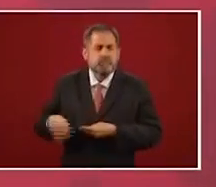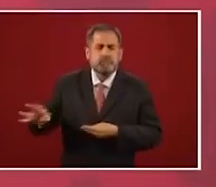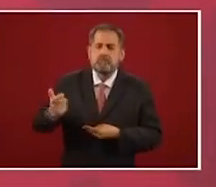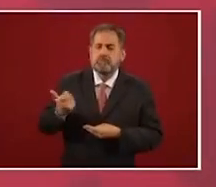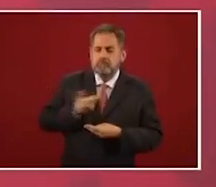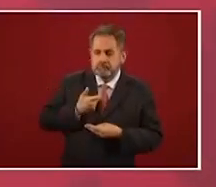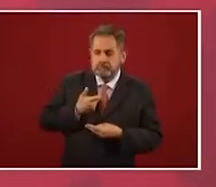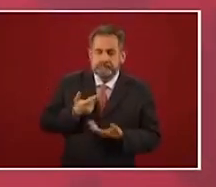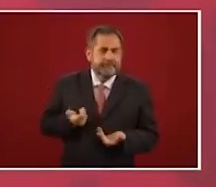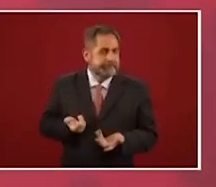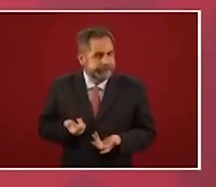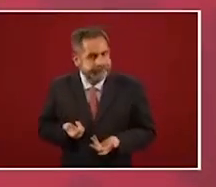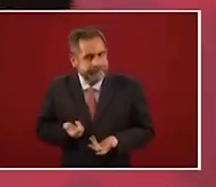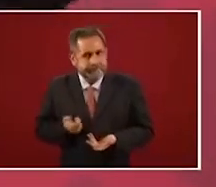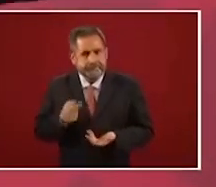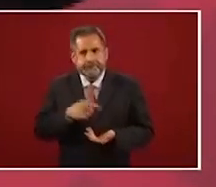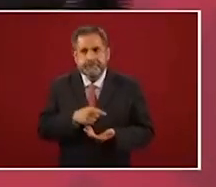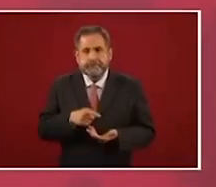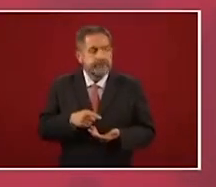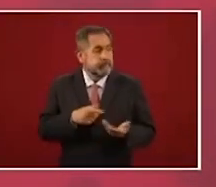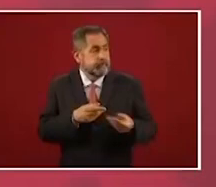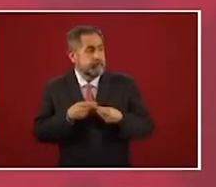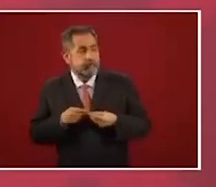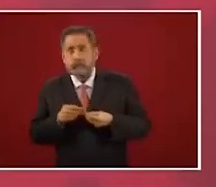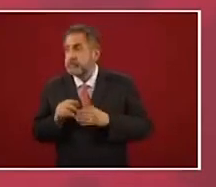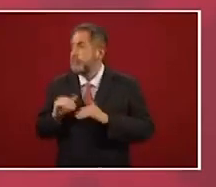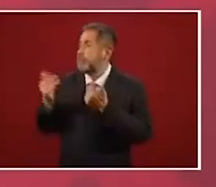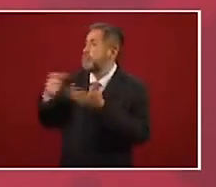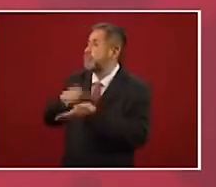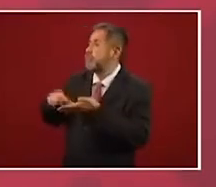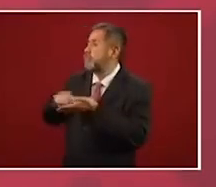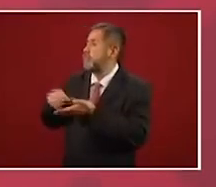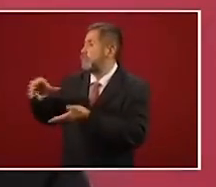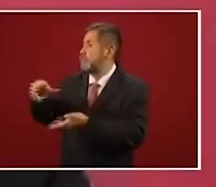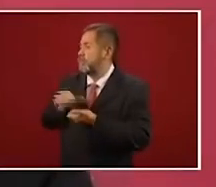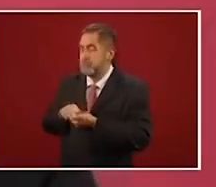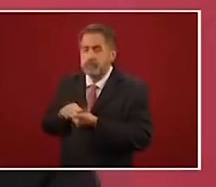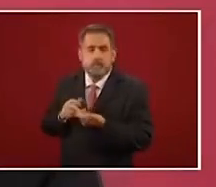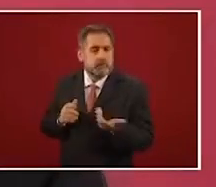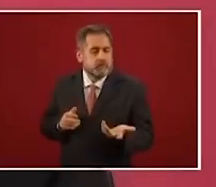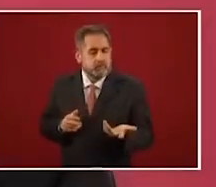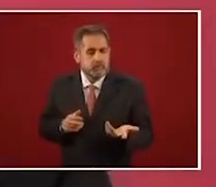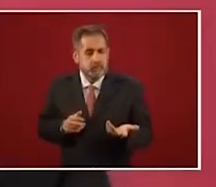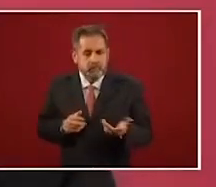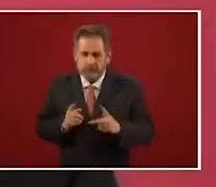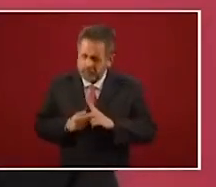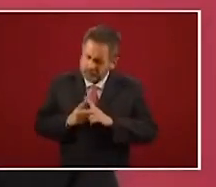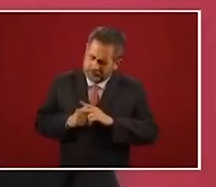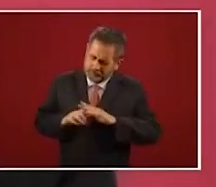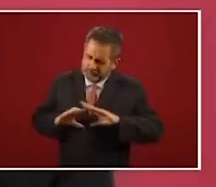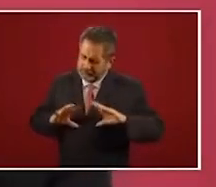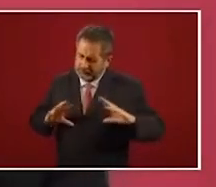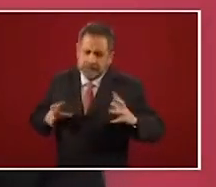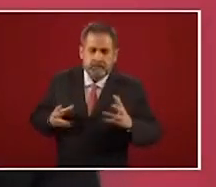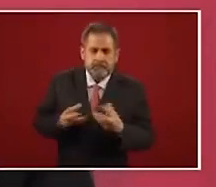y prescribe, el paciente compra el medicamento fuera o los insumos fuera. Calculando este